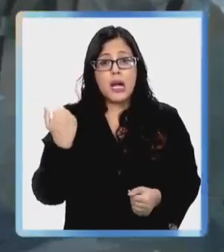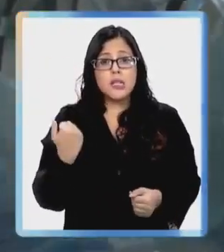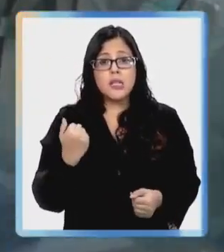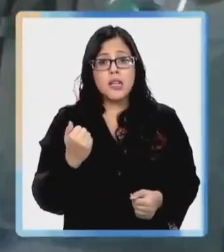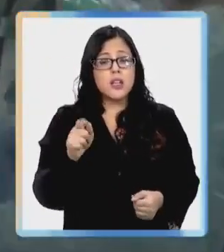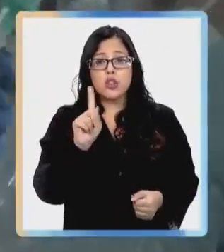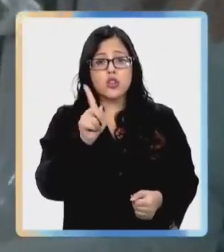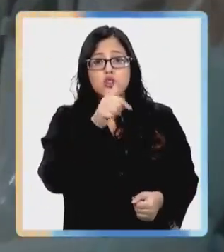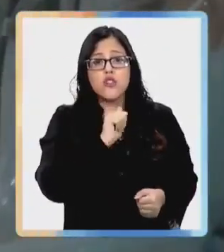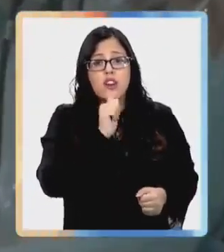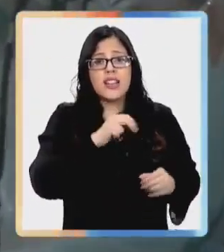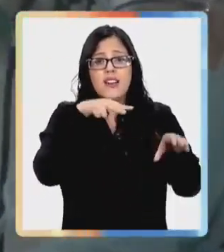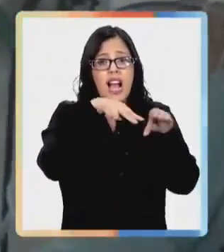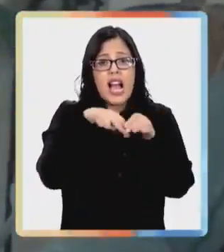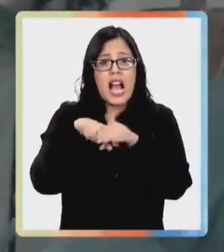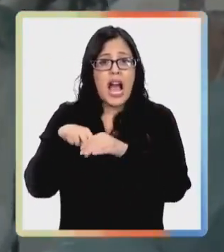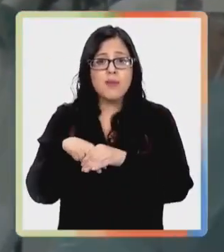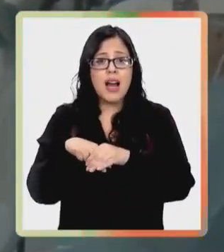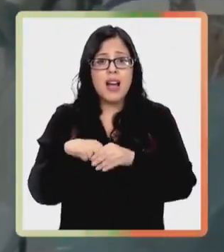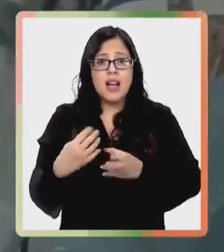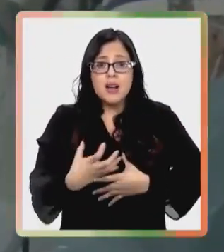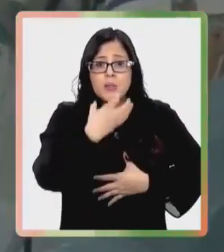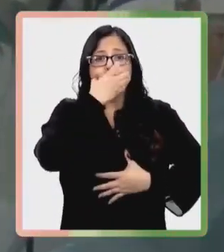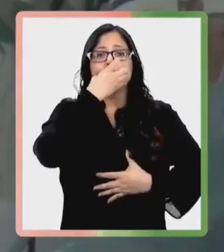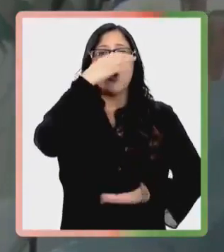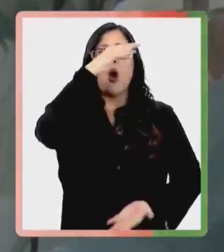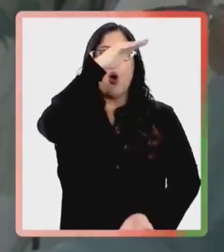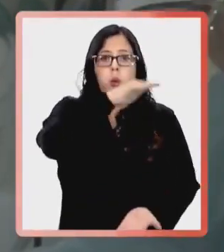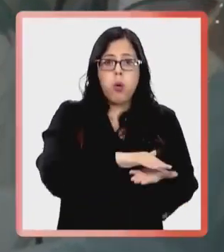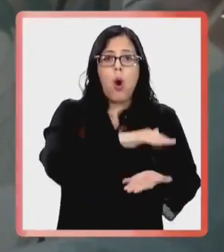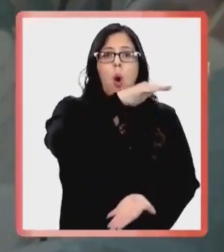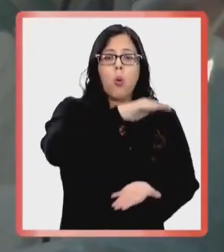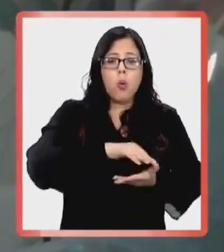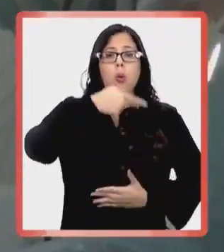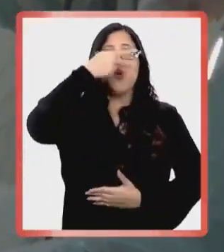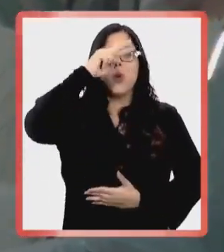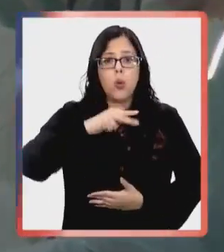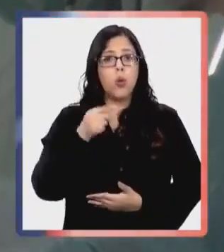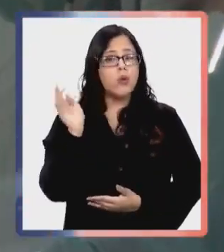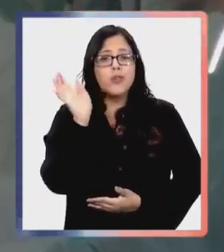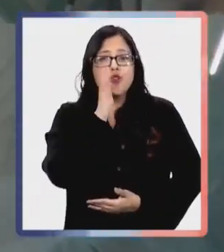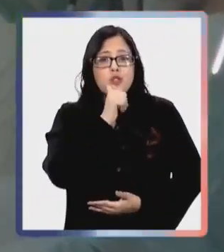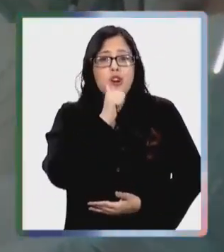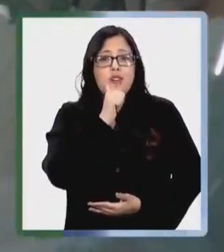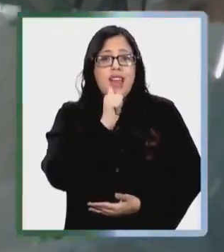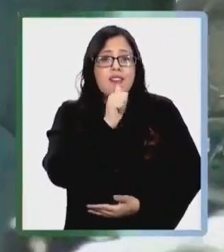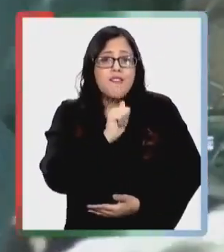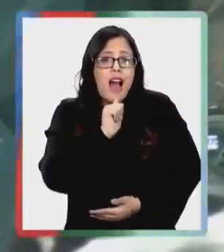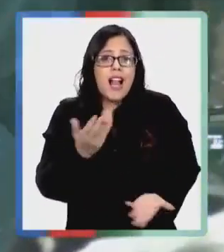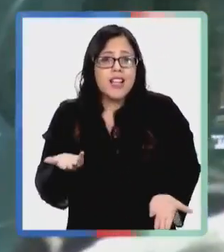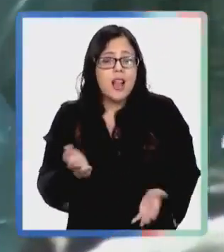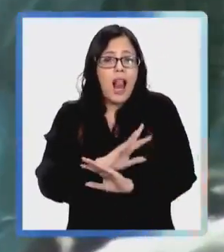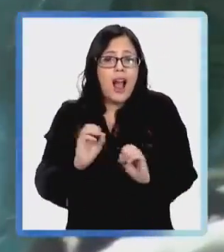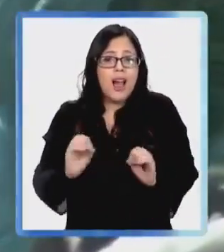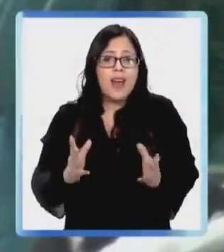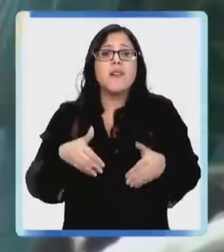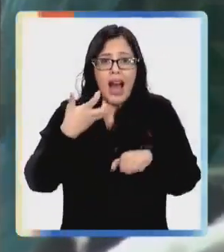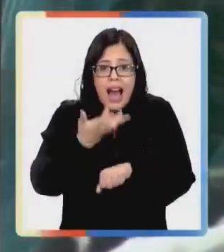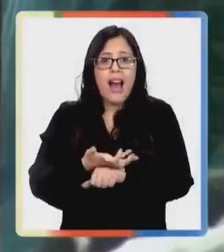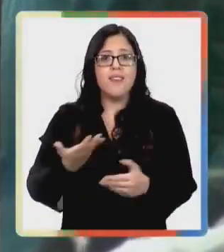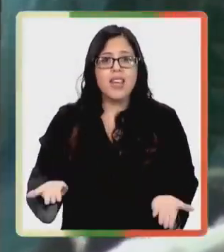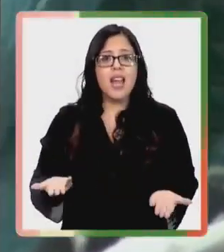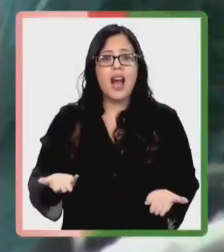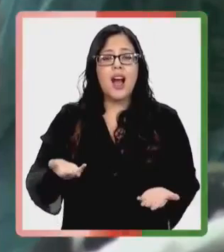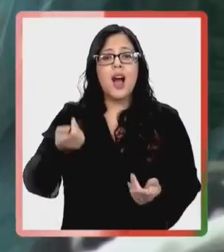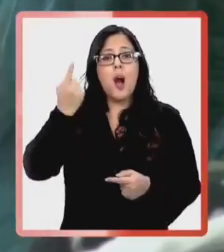mecánicos, nadie quedó sin cama, eso hay que reconocerlo y hay que repetirlo, pero se debió a que